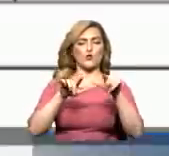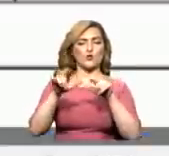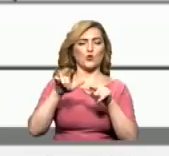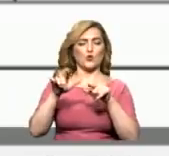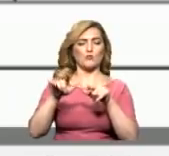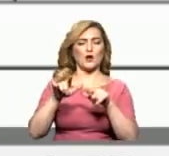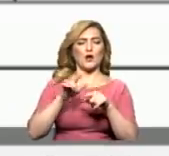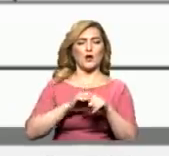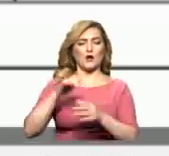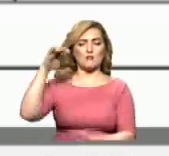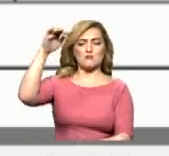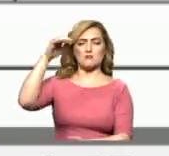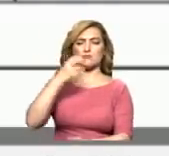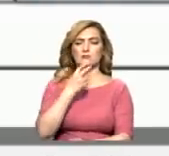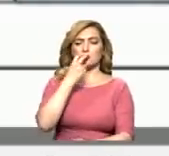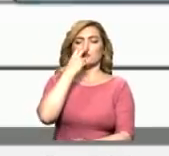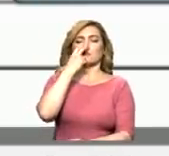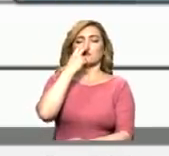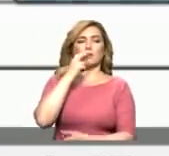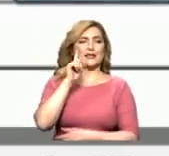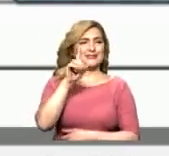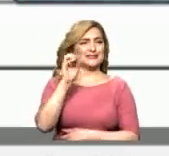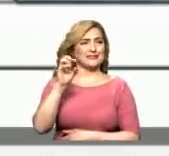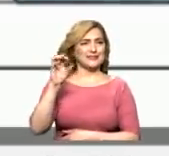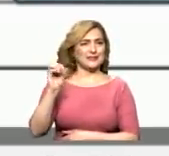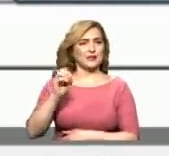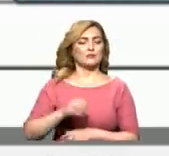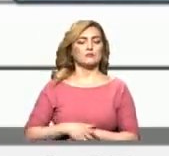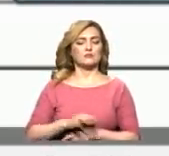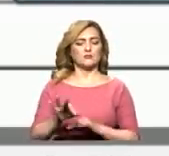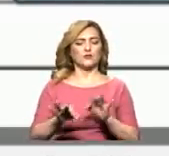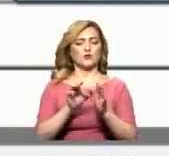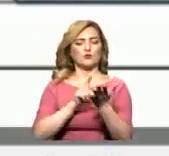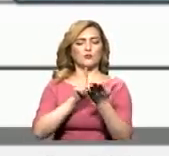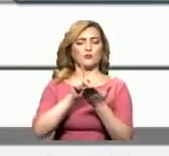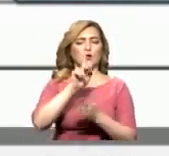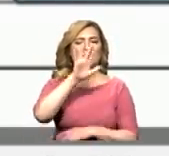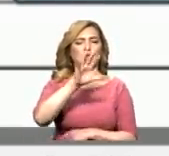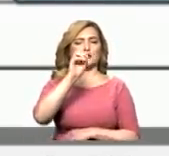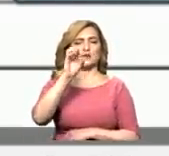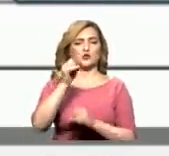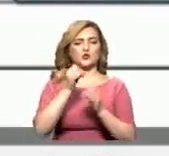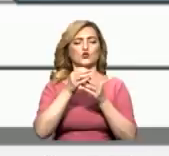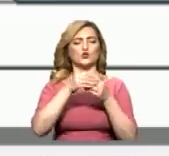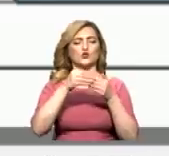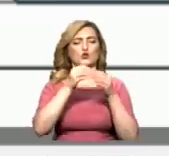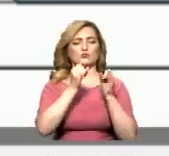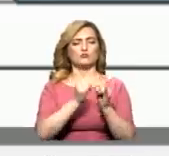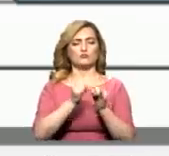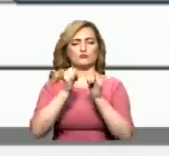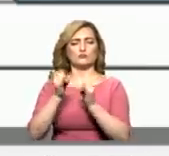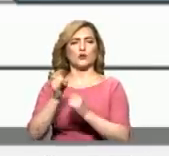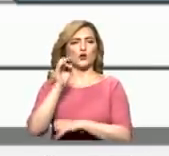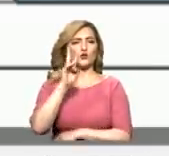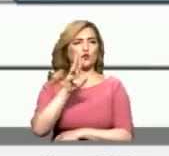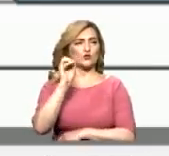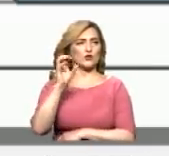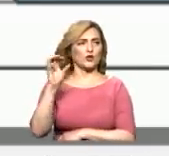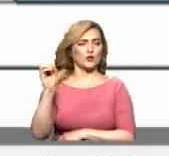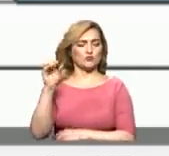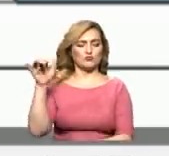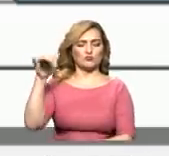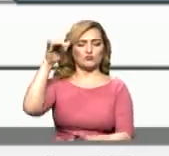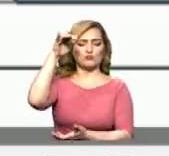de oxígeno de 6 metros cúbicos, por los que la prefectura pagó $500 cada uno. 200 tanques de oxígeno de 10